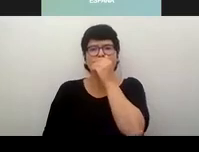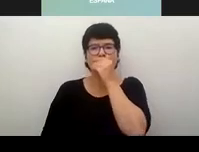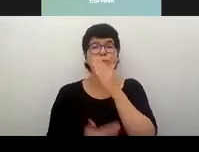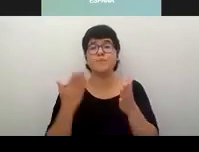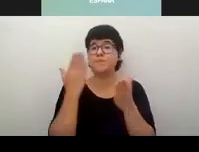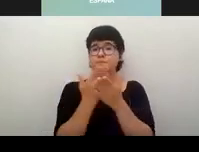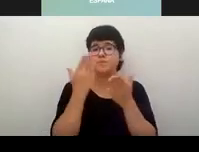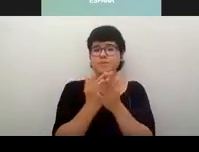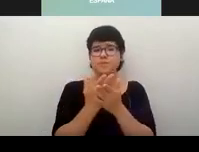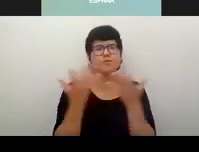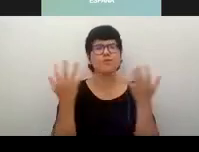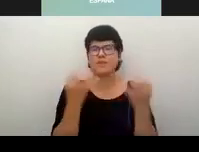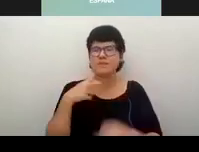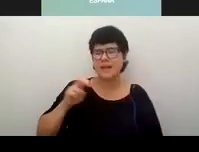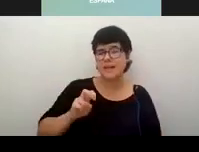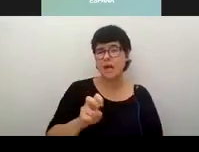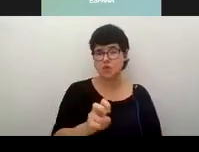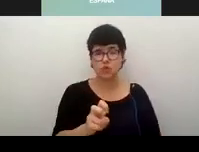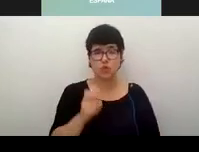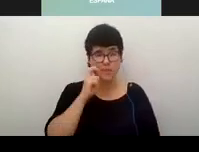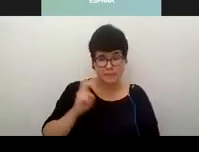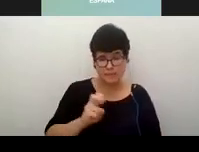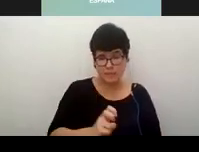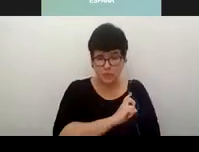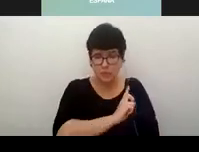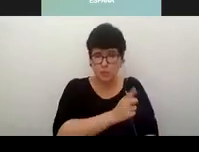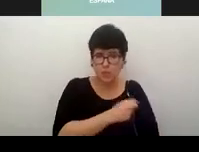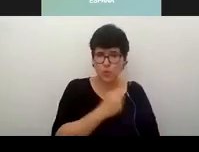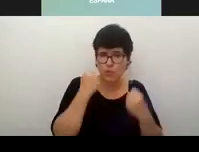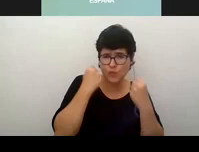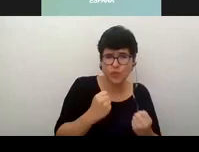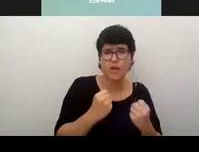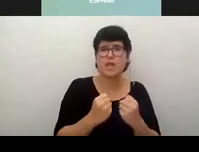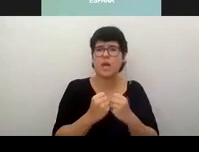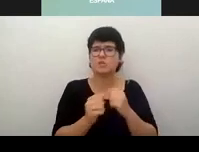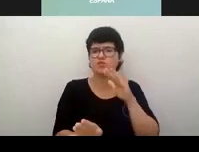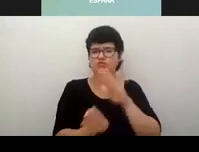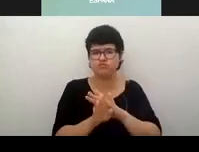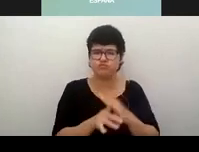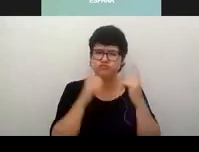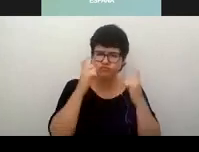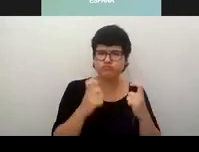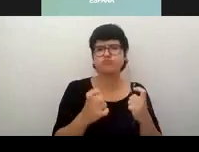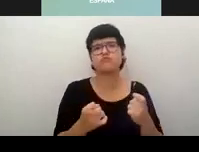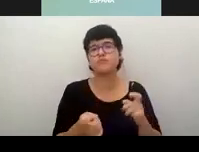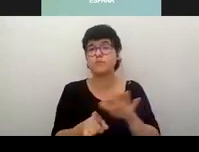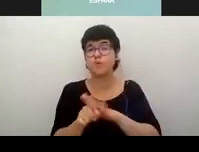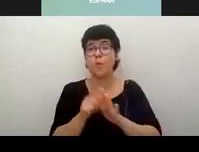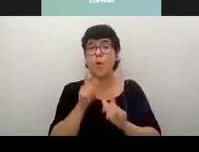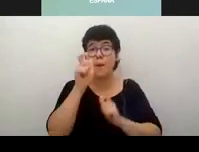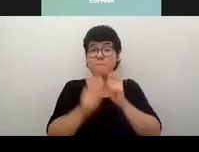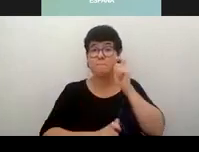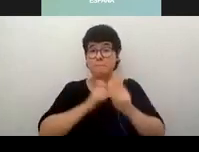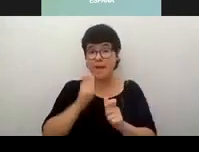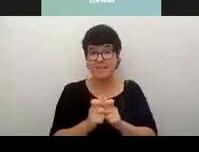y lo que se vio es que los ratones que practicaron ejercicio físico, tanto de fuerza como de resistencia, disminuyeron las bacterias proinflamatorias